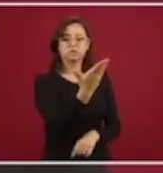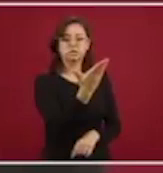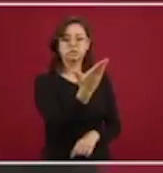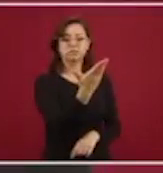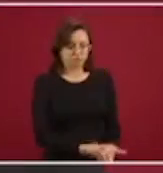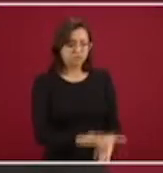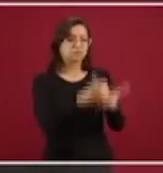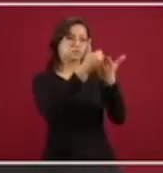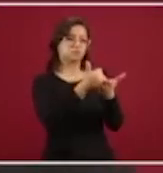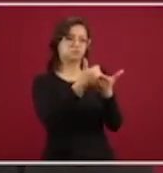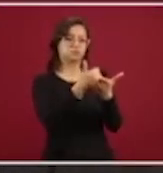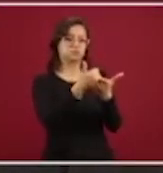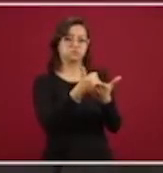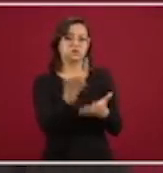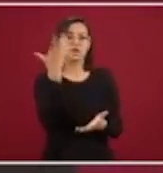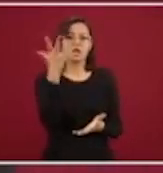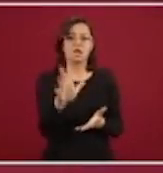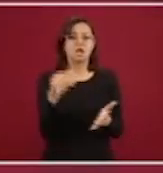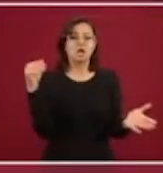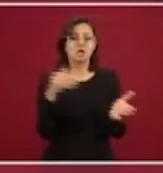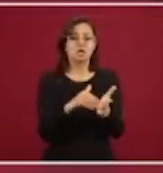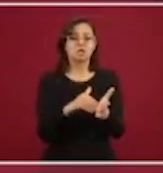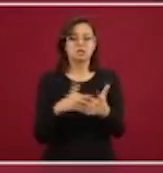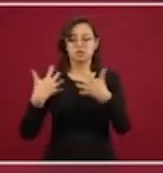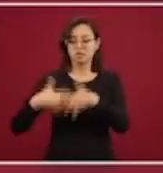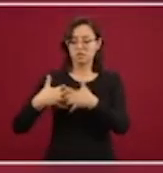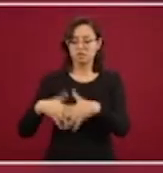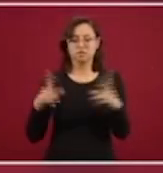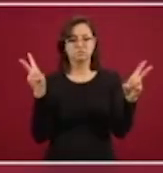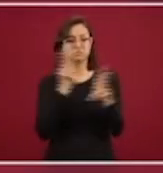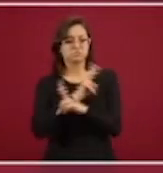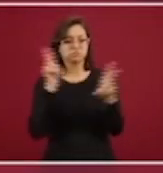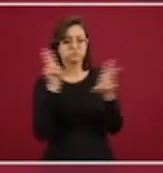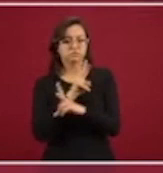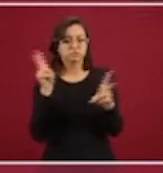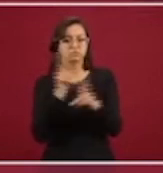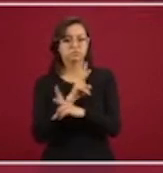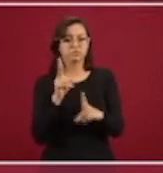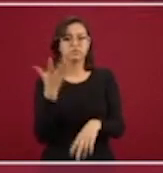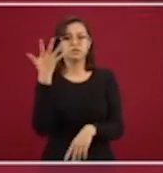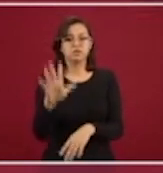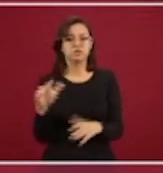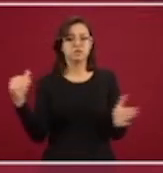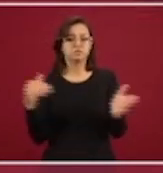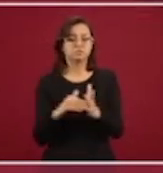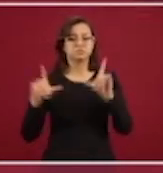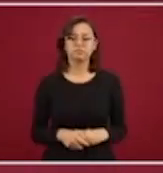vendiéndonos 10,000 ventiladores y 10,000